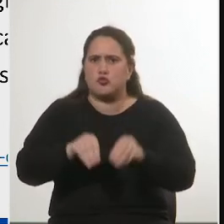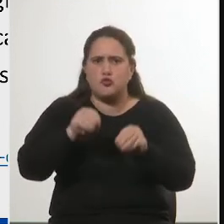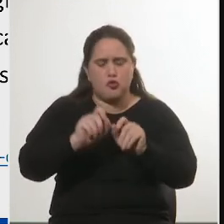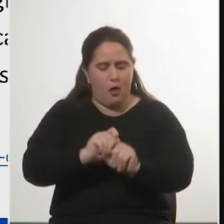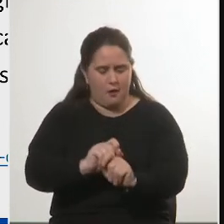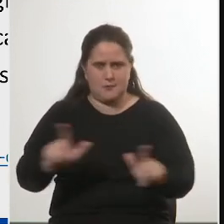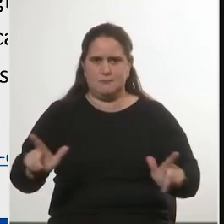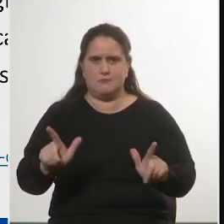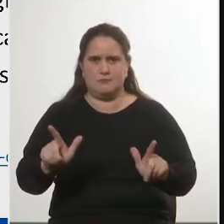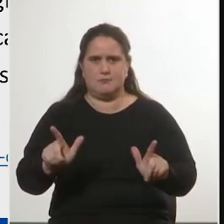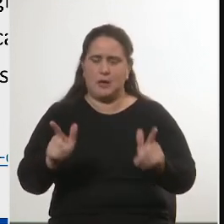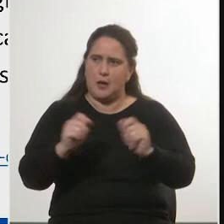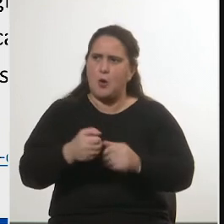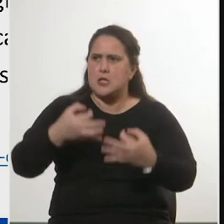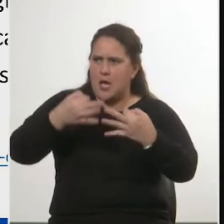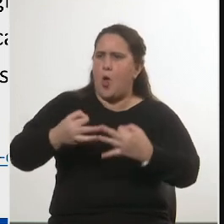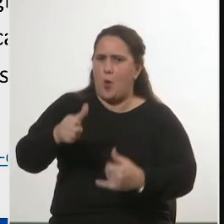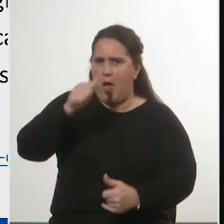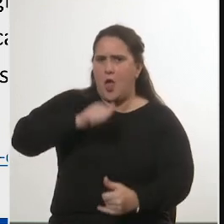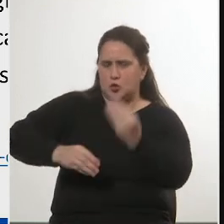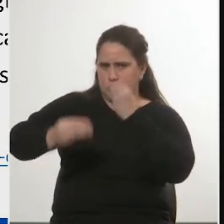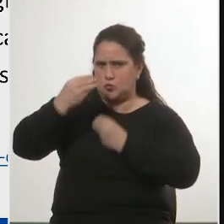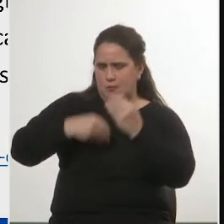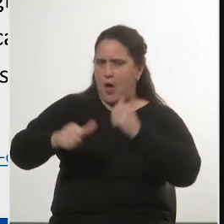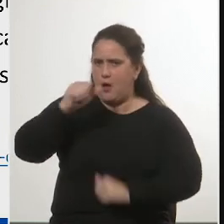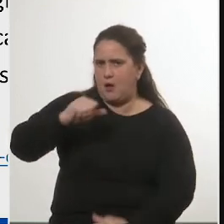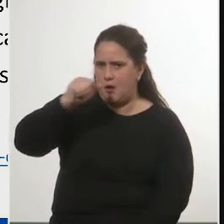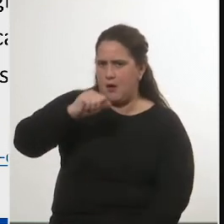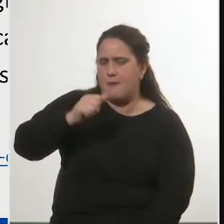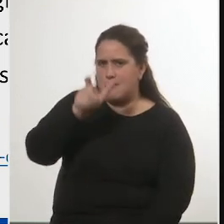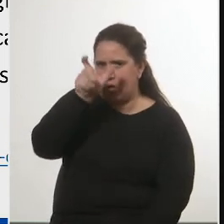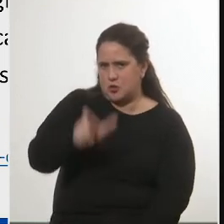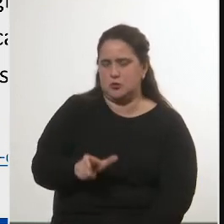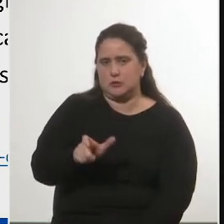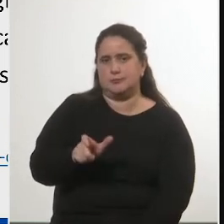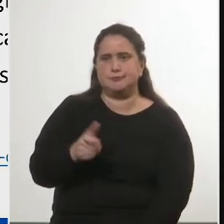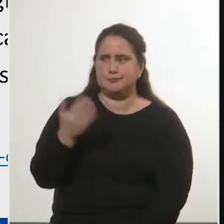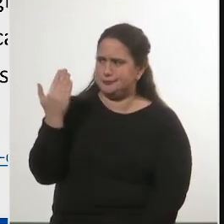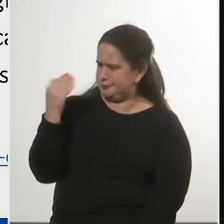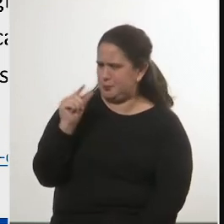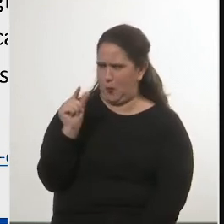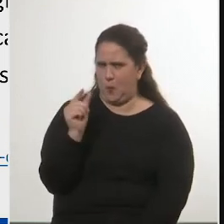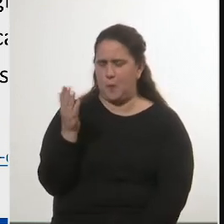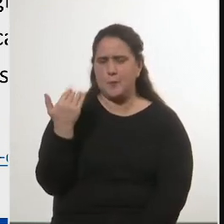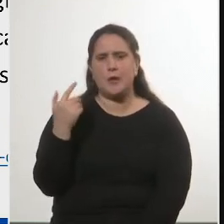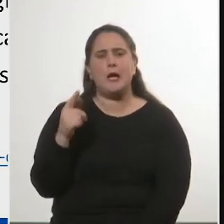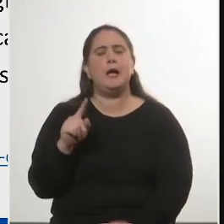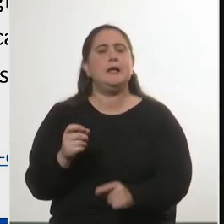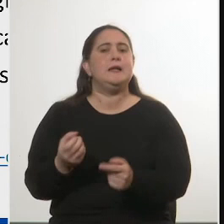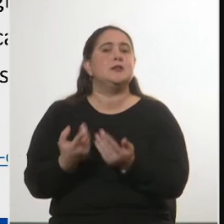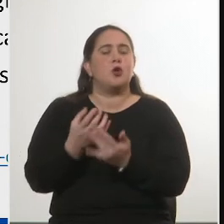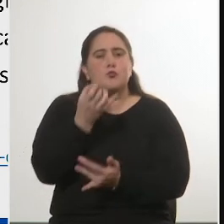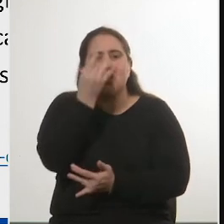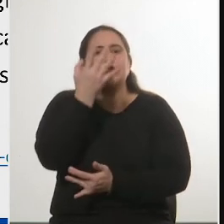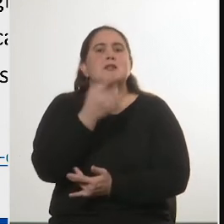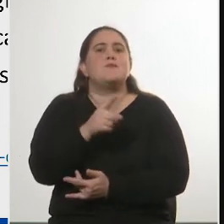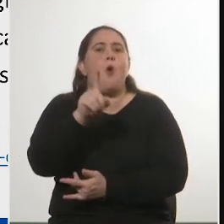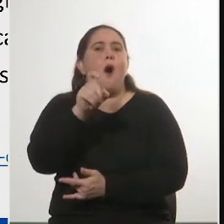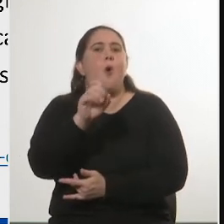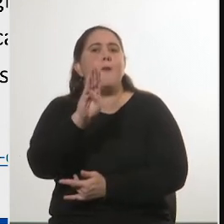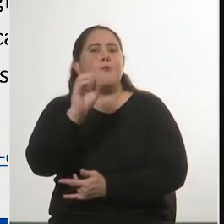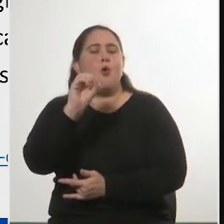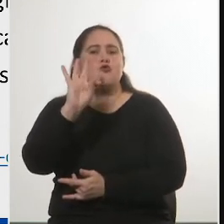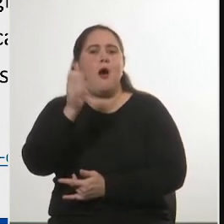fuera segura para el consumo humano. En algún momento de la historia más reciente nace el concepto de agua